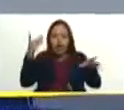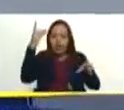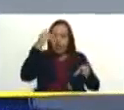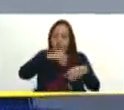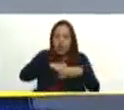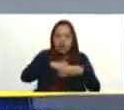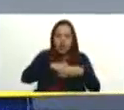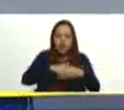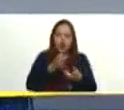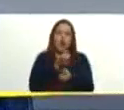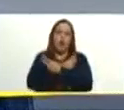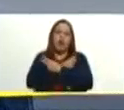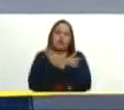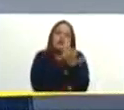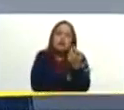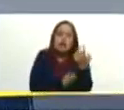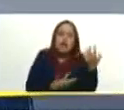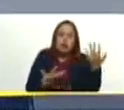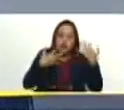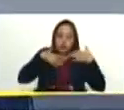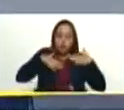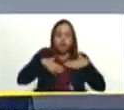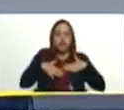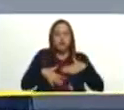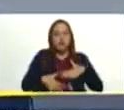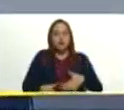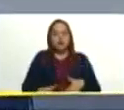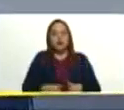huesos. We must